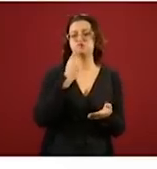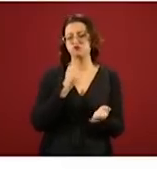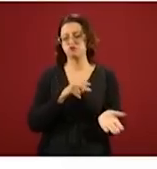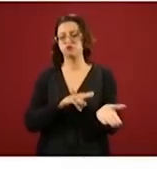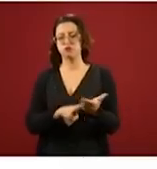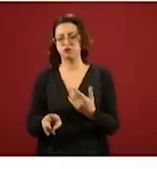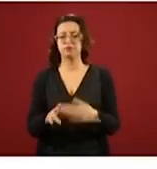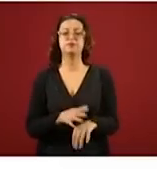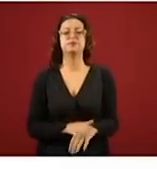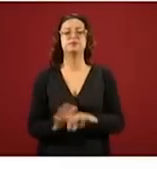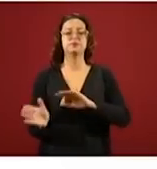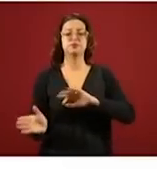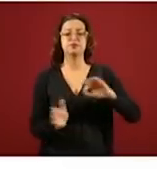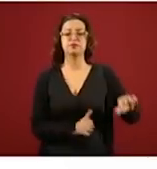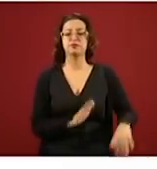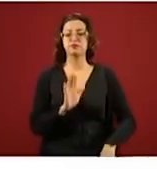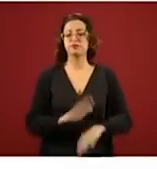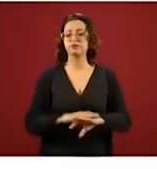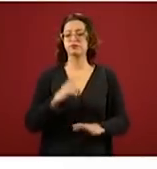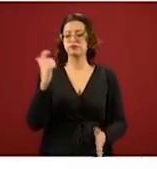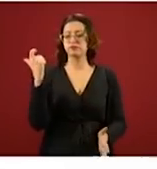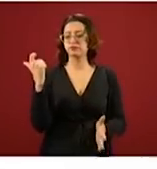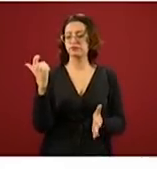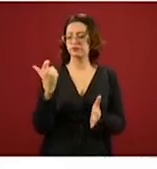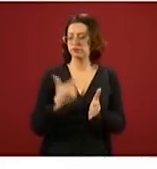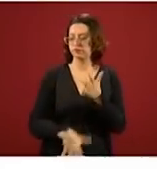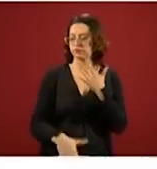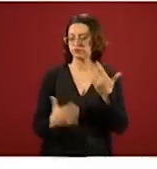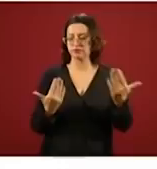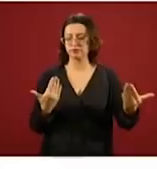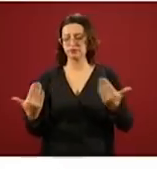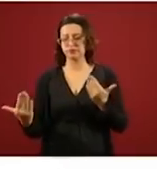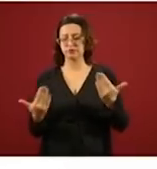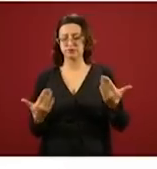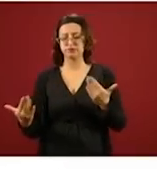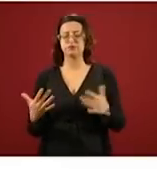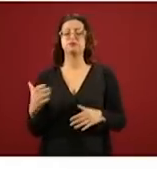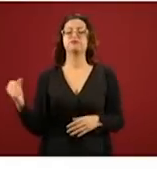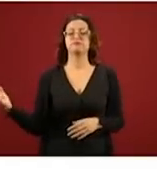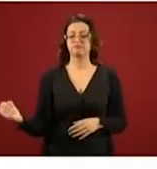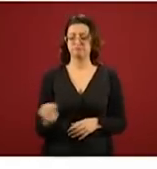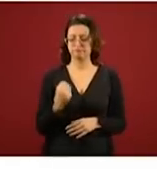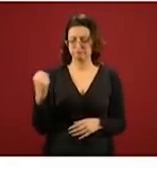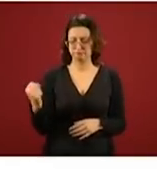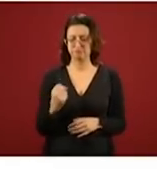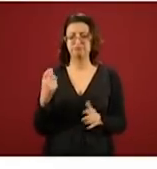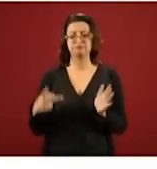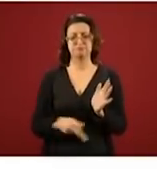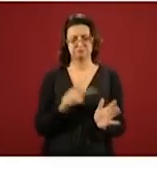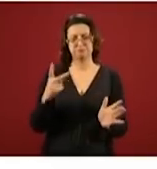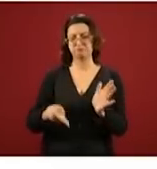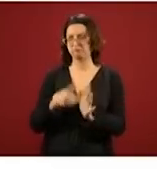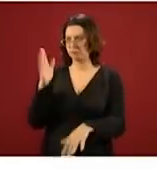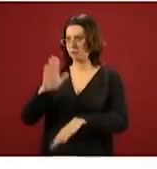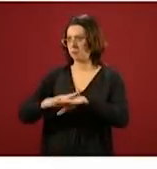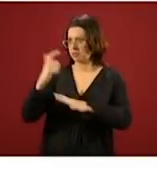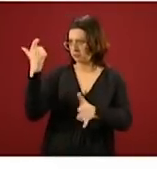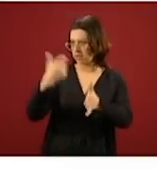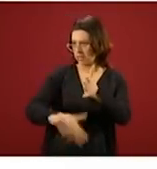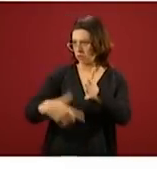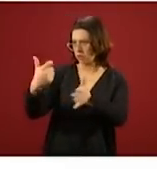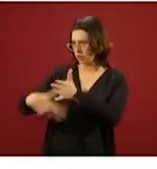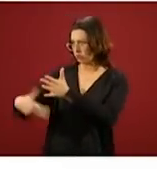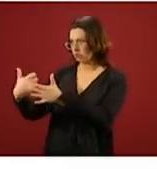precios más bajos que es nuestro nuestro parámetro que afortunadamente han sido muchos y la tendencia ha sido es en los